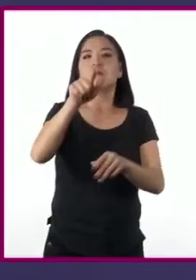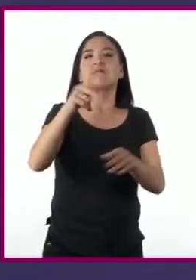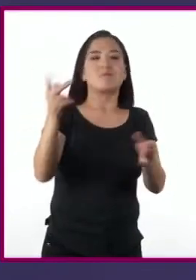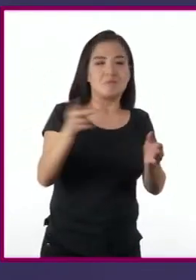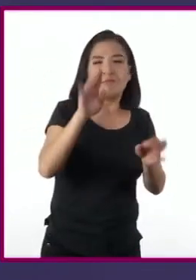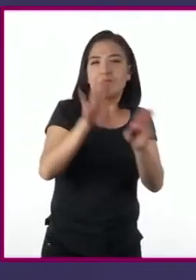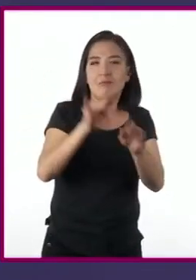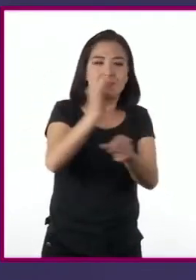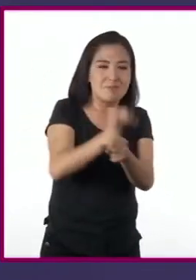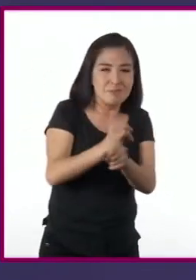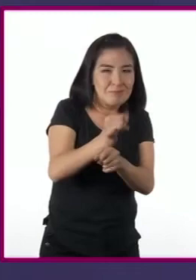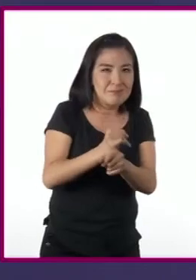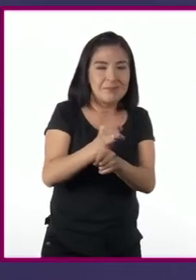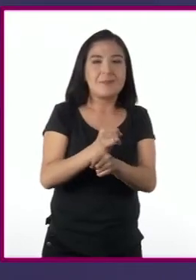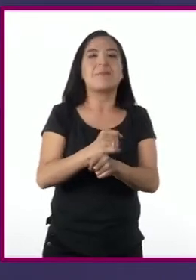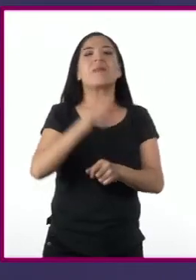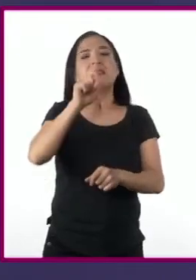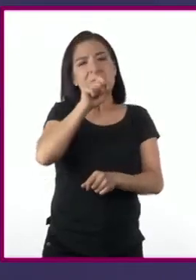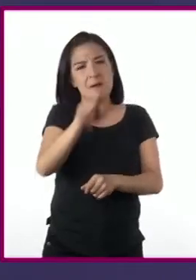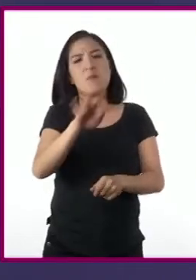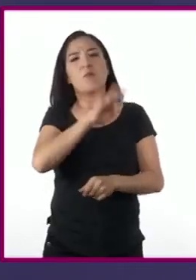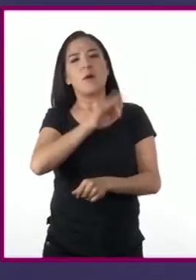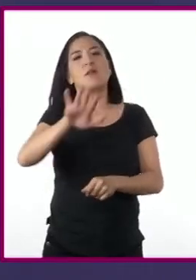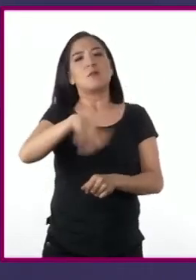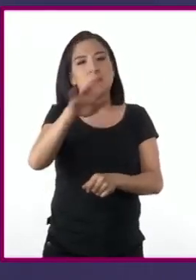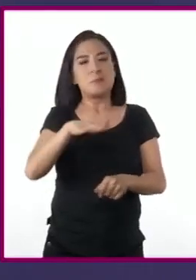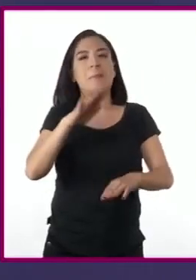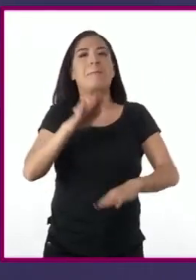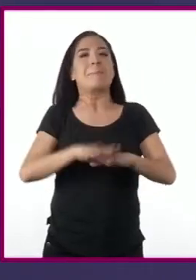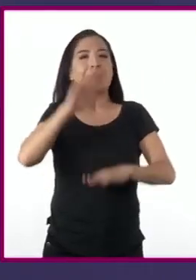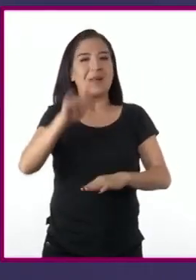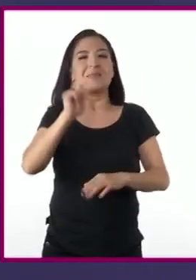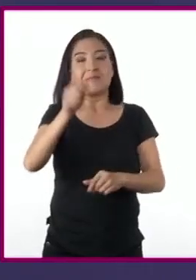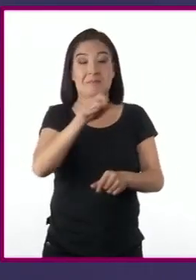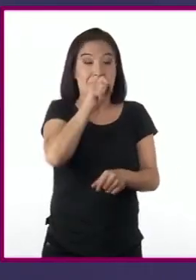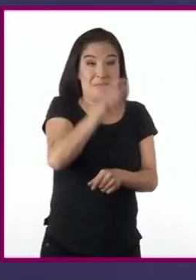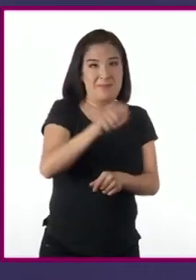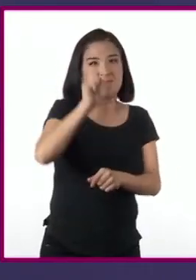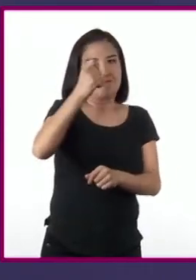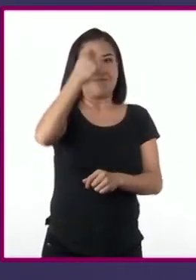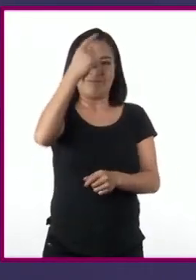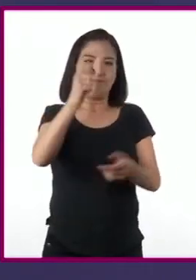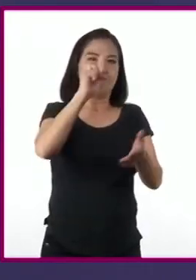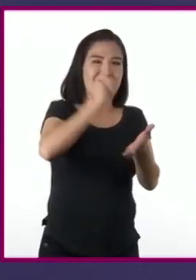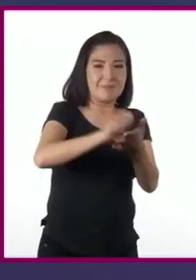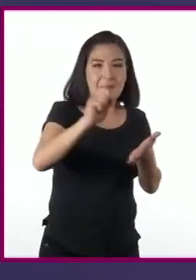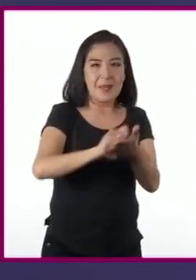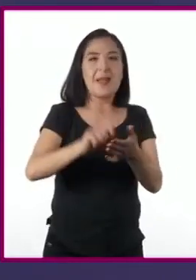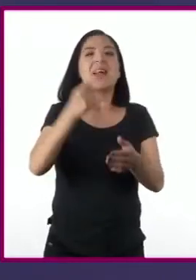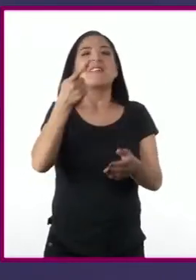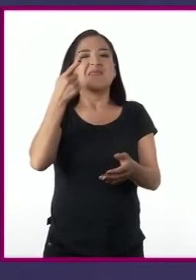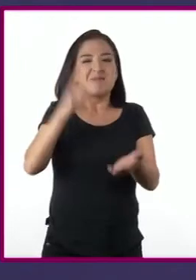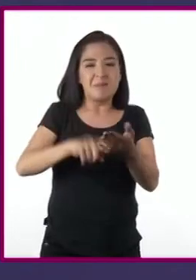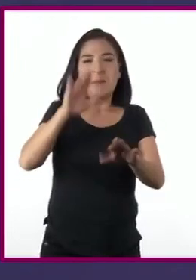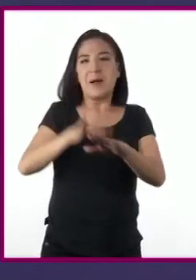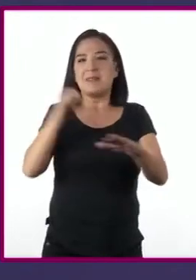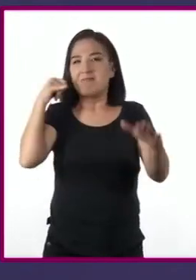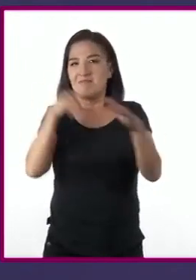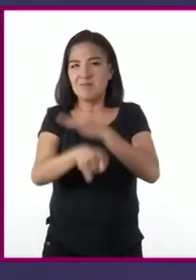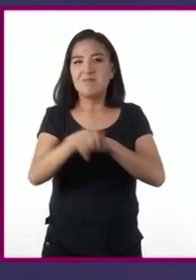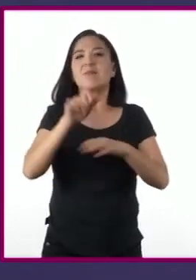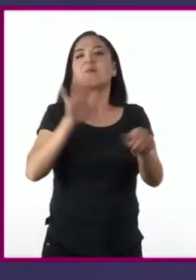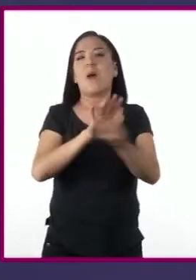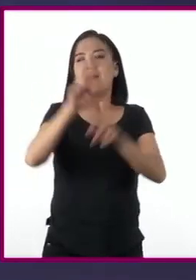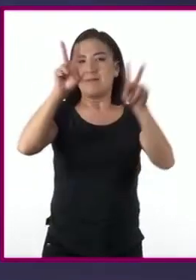consultada. Y además podremos buscar más textos del mismo autor para profundizar acerca del tema